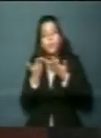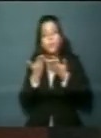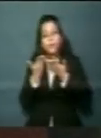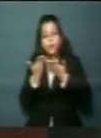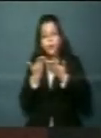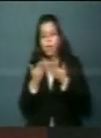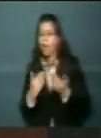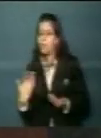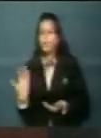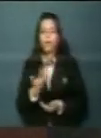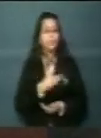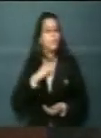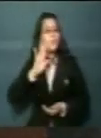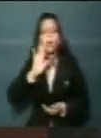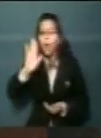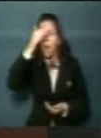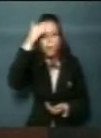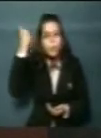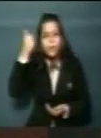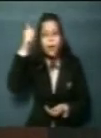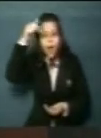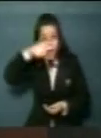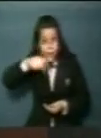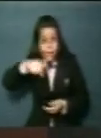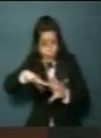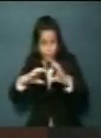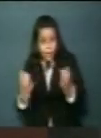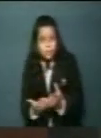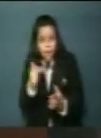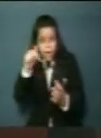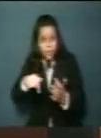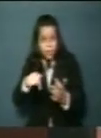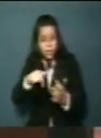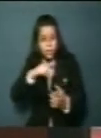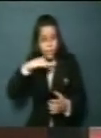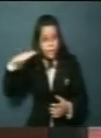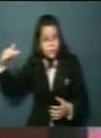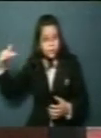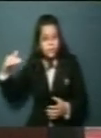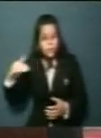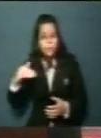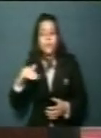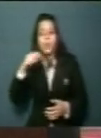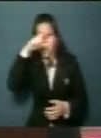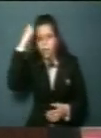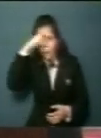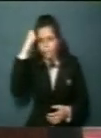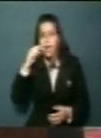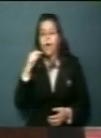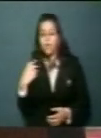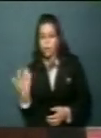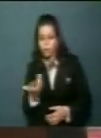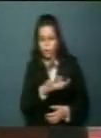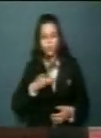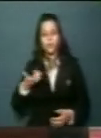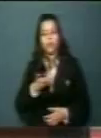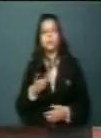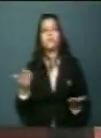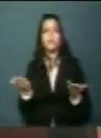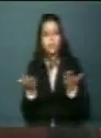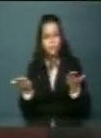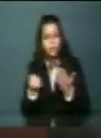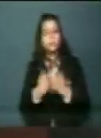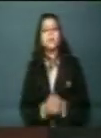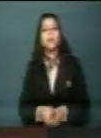nunca debemos olvidar que aquí, en la tierra, el trabajo de Dios debemos asumirlo nosotros. Que